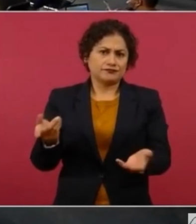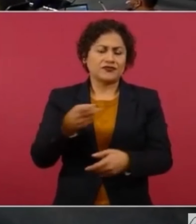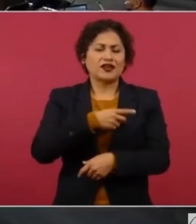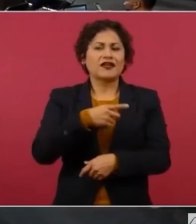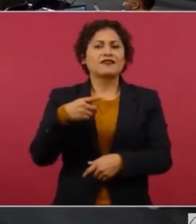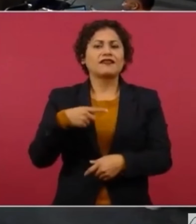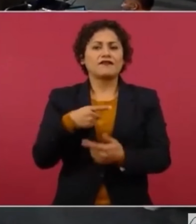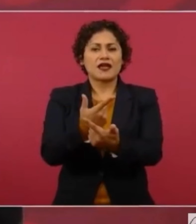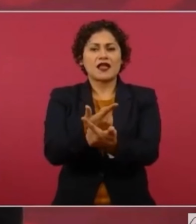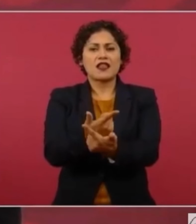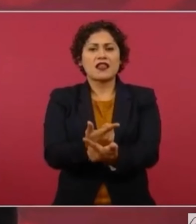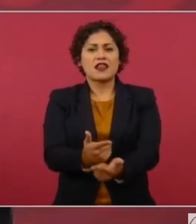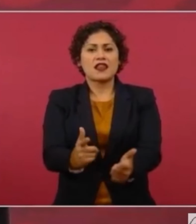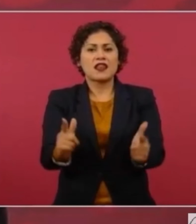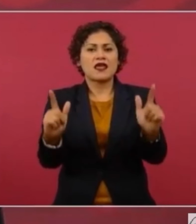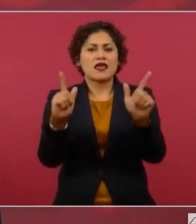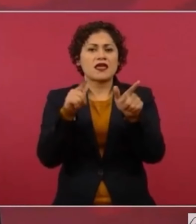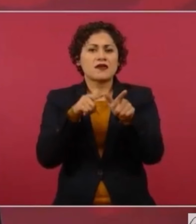vienen